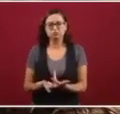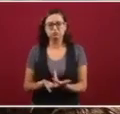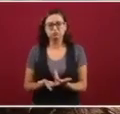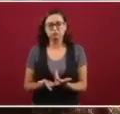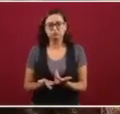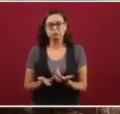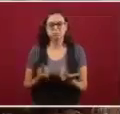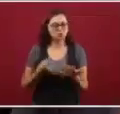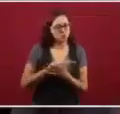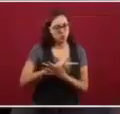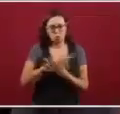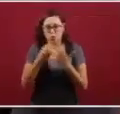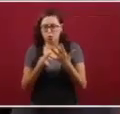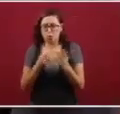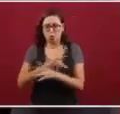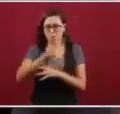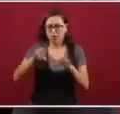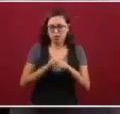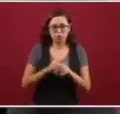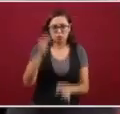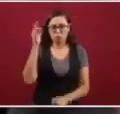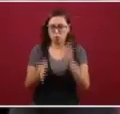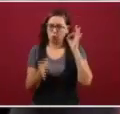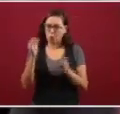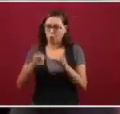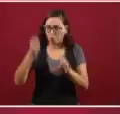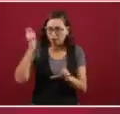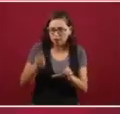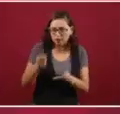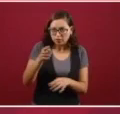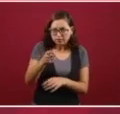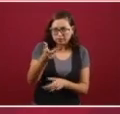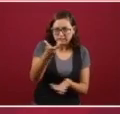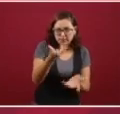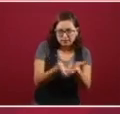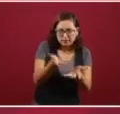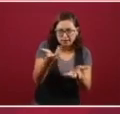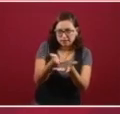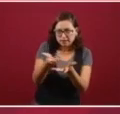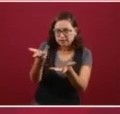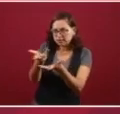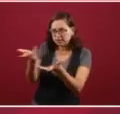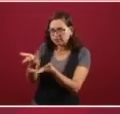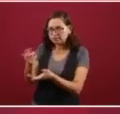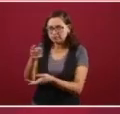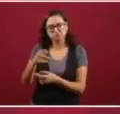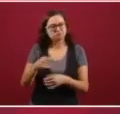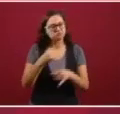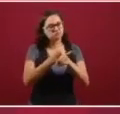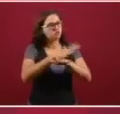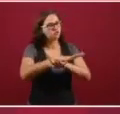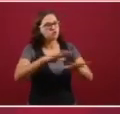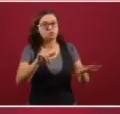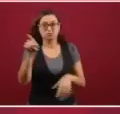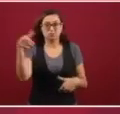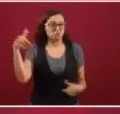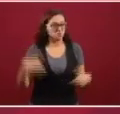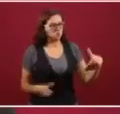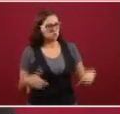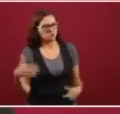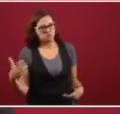de toda la actuación de los jueces, o sea, aunque se molesten,